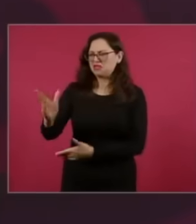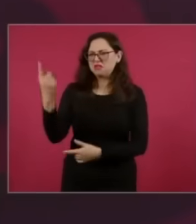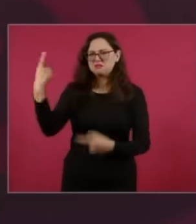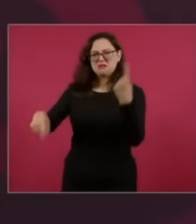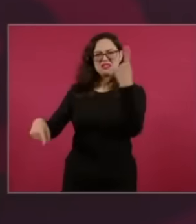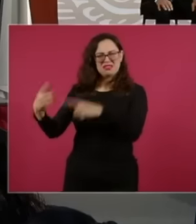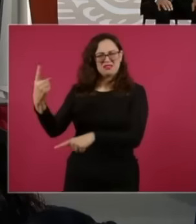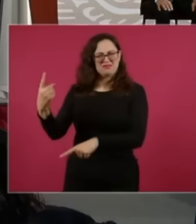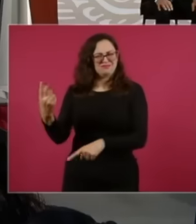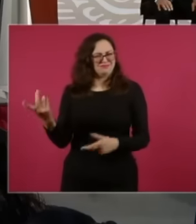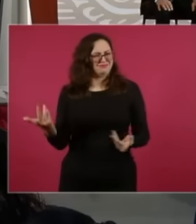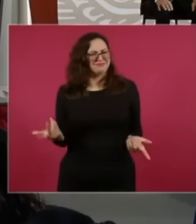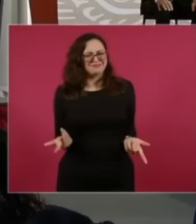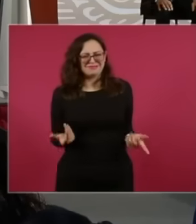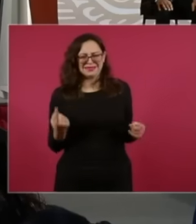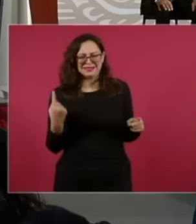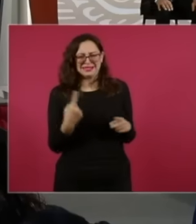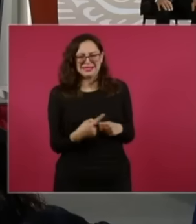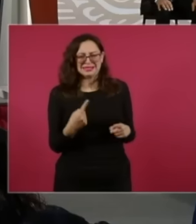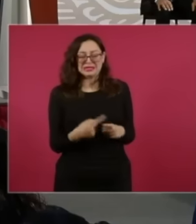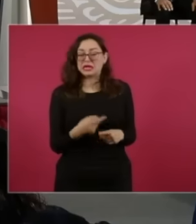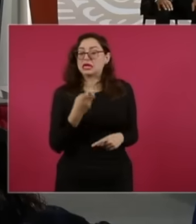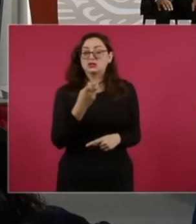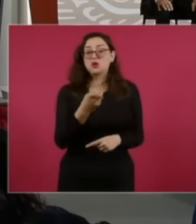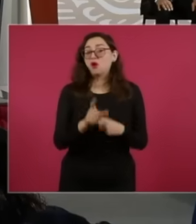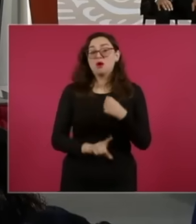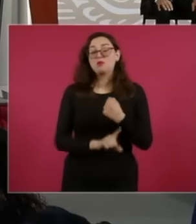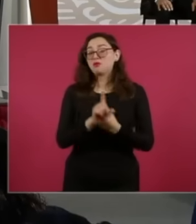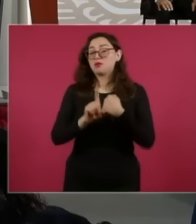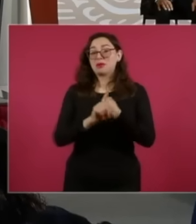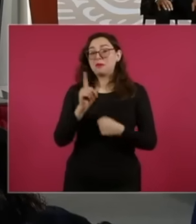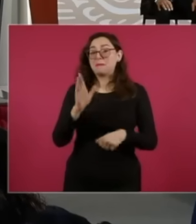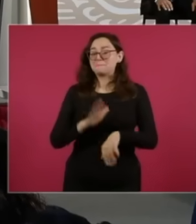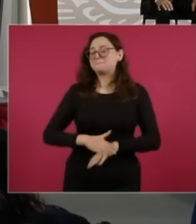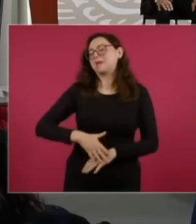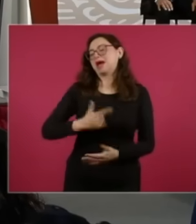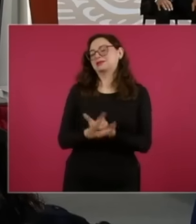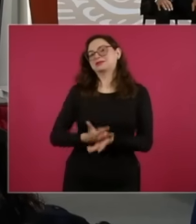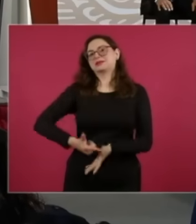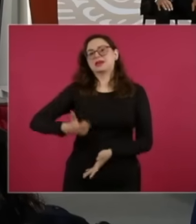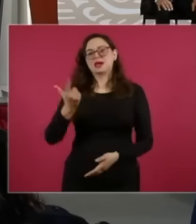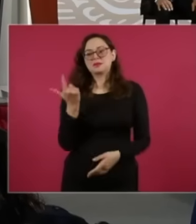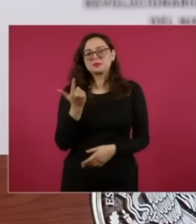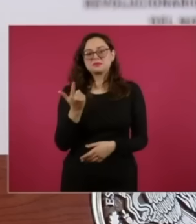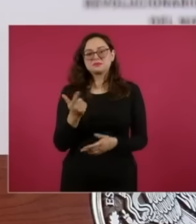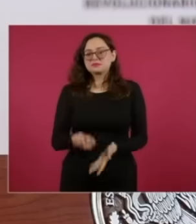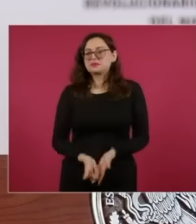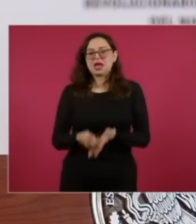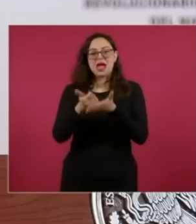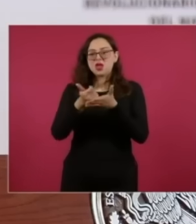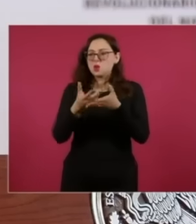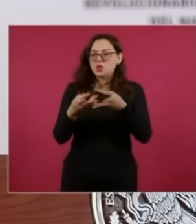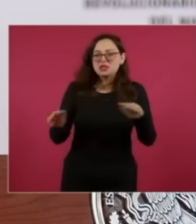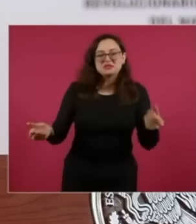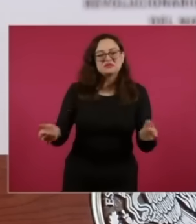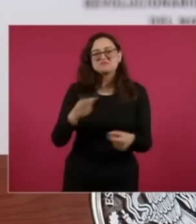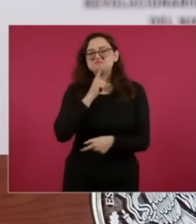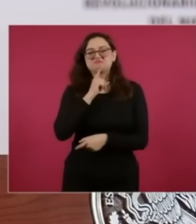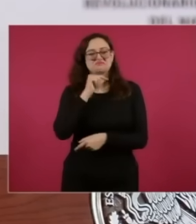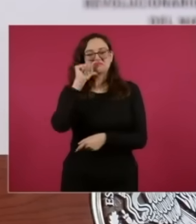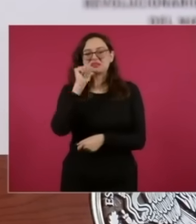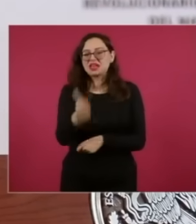electoral eso en vez de ayudar a resolver diferencias las agrava